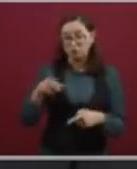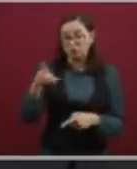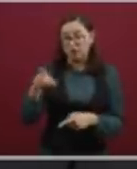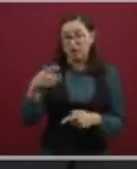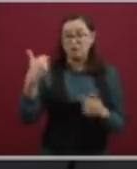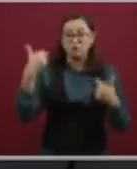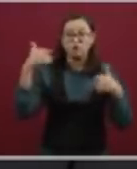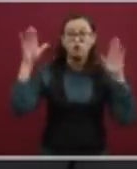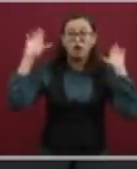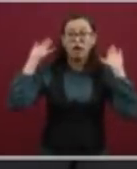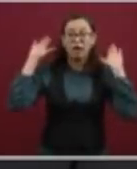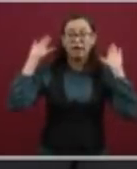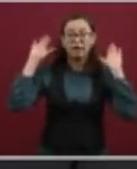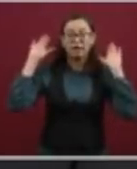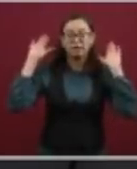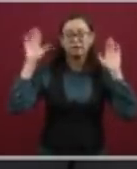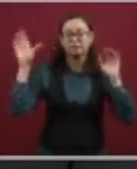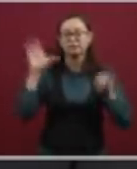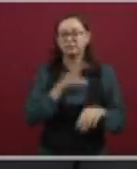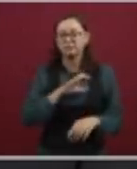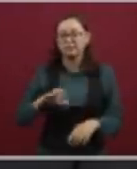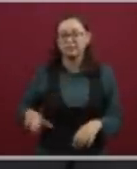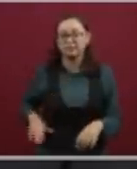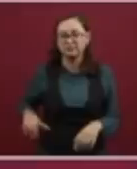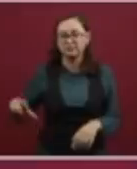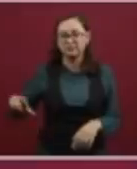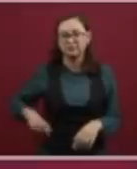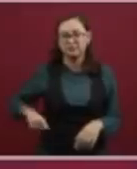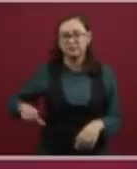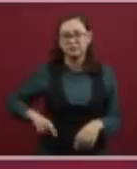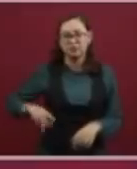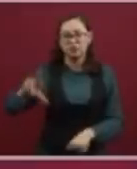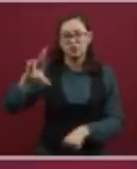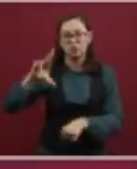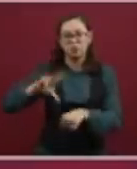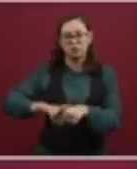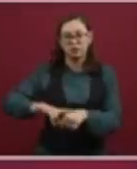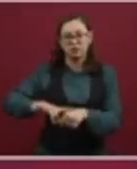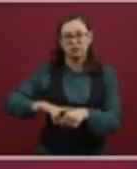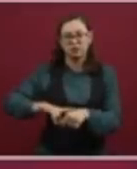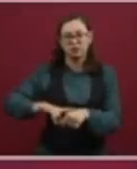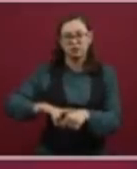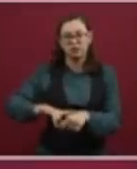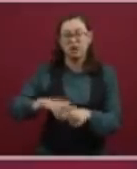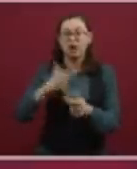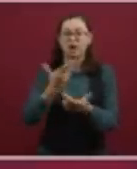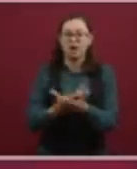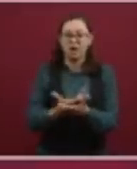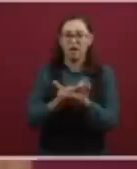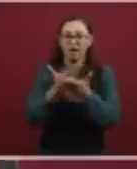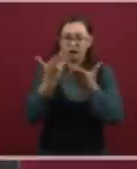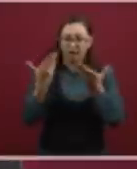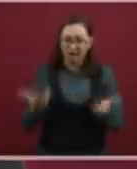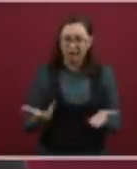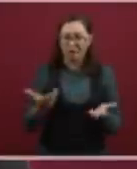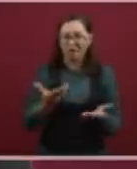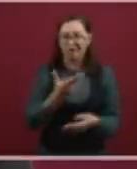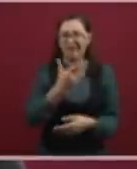candidato a gobernador, y el gobierno que lo